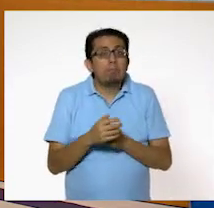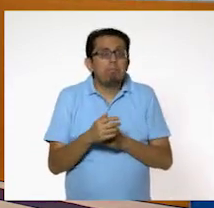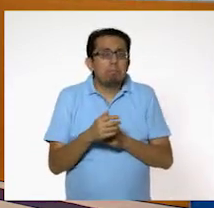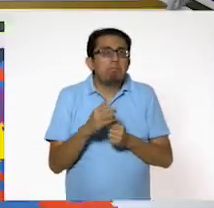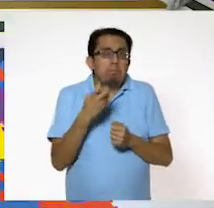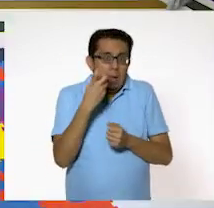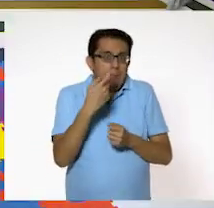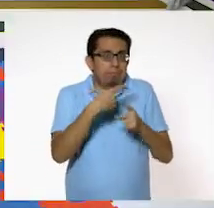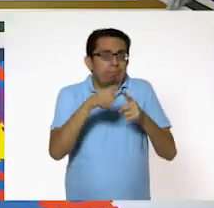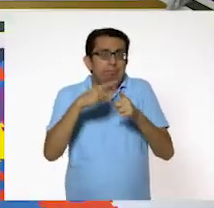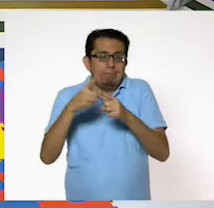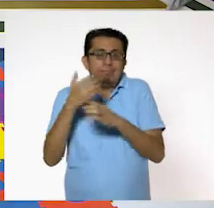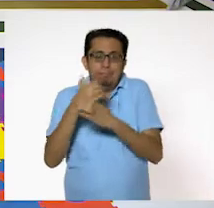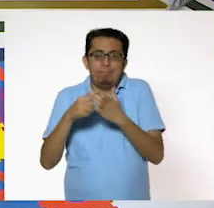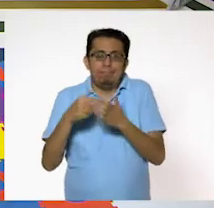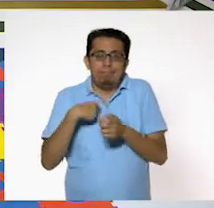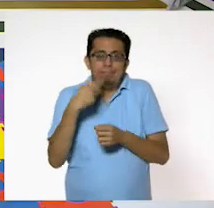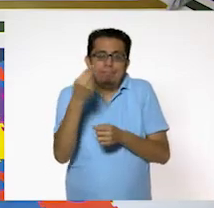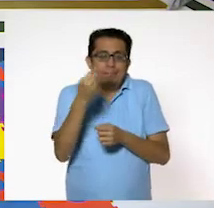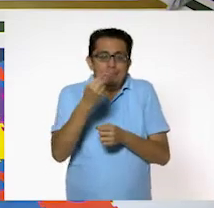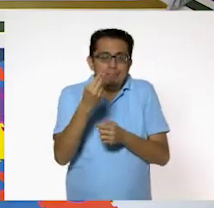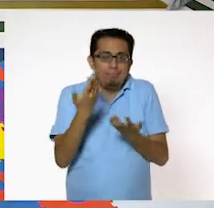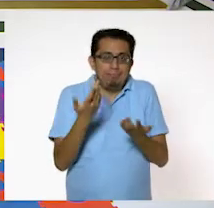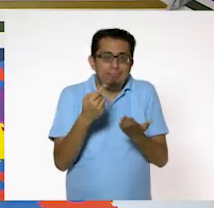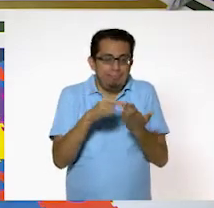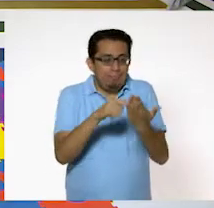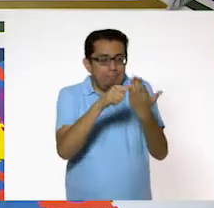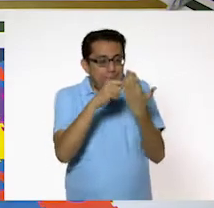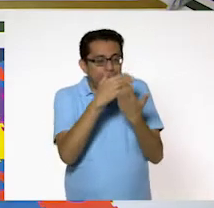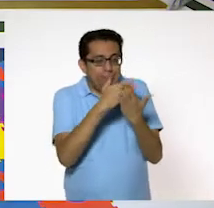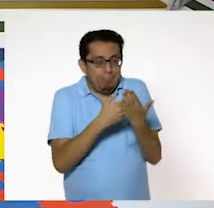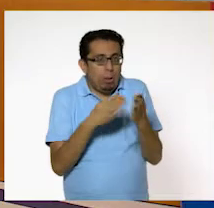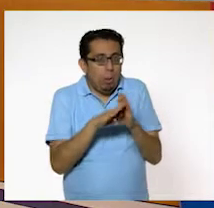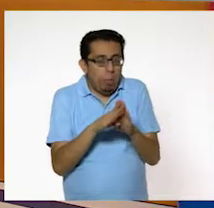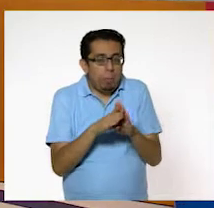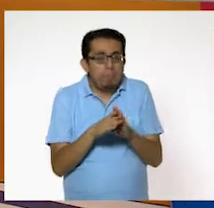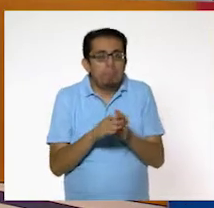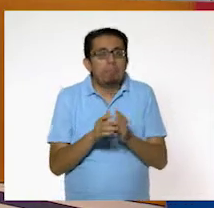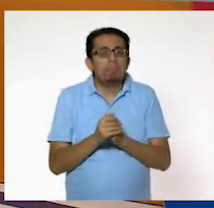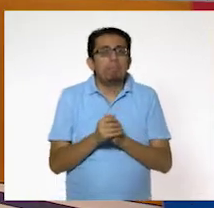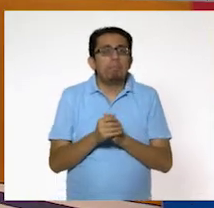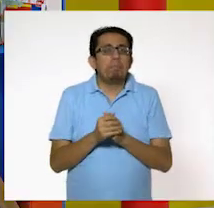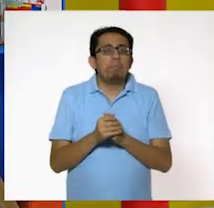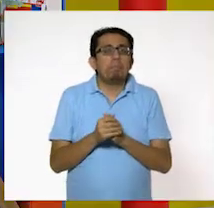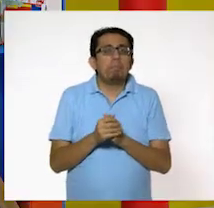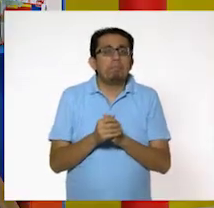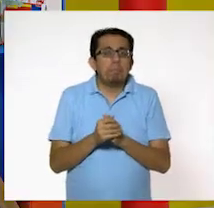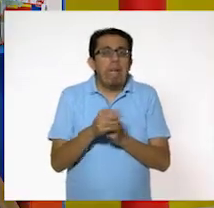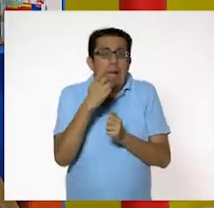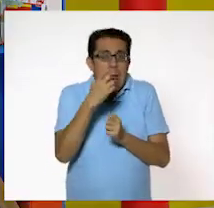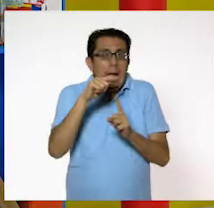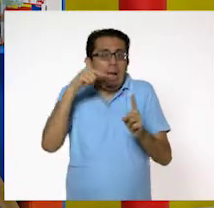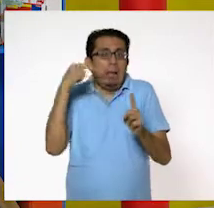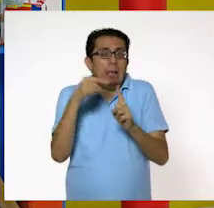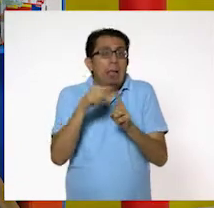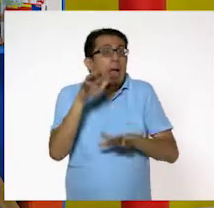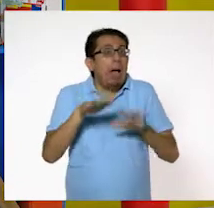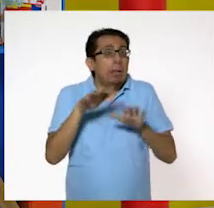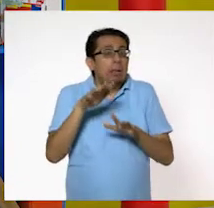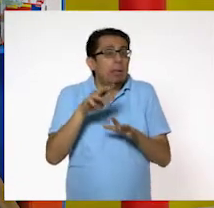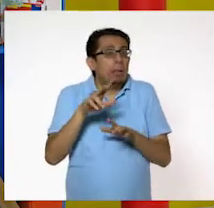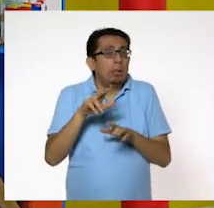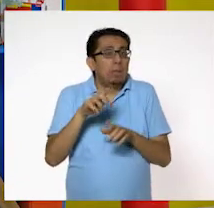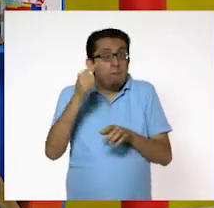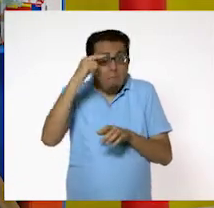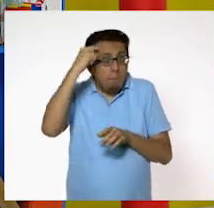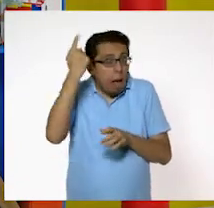cosas, la verdad es que sí necesito los instructivos. Y para eso están también, porque no es fácil, a veces uno, hasta